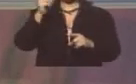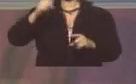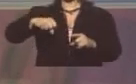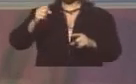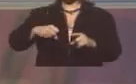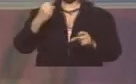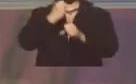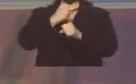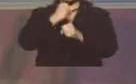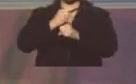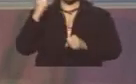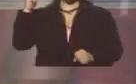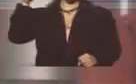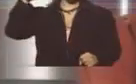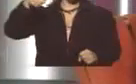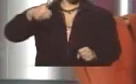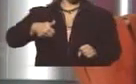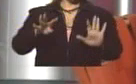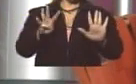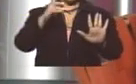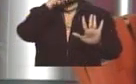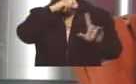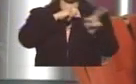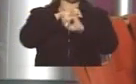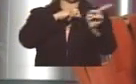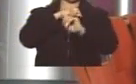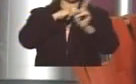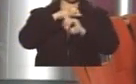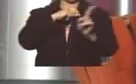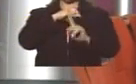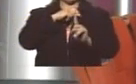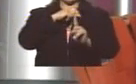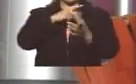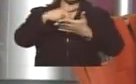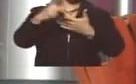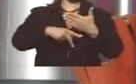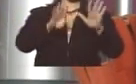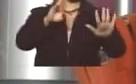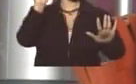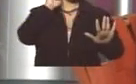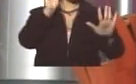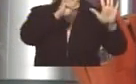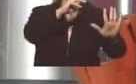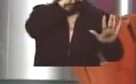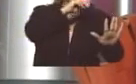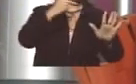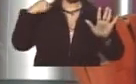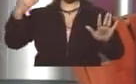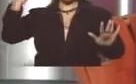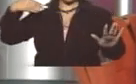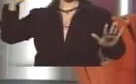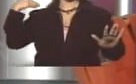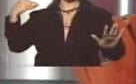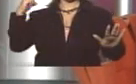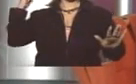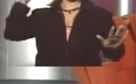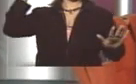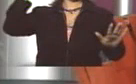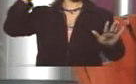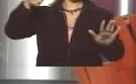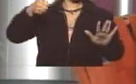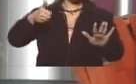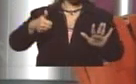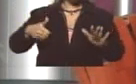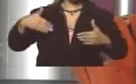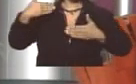cámara. Sí, el trabajo que vengo haciendo no es de 9 años como tiene el programa. Yo digo que eso es un trabajo que